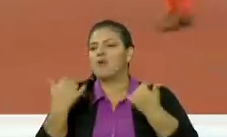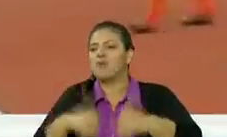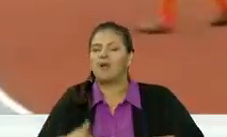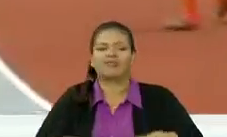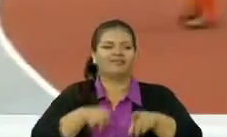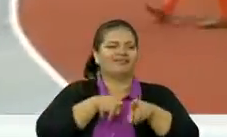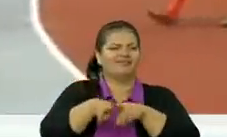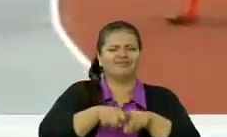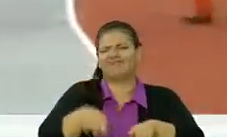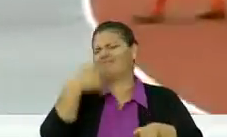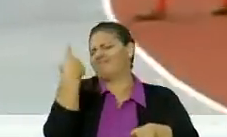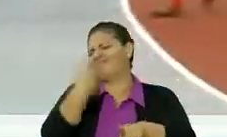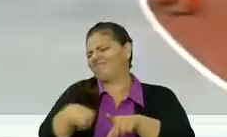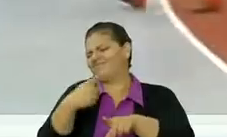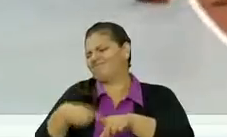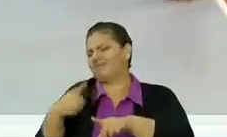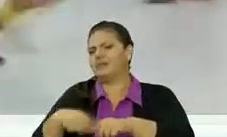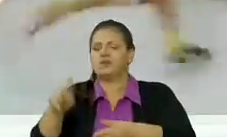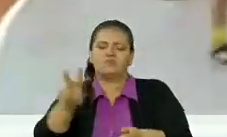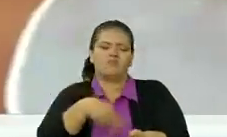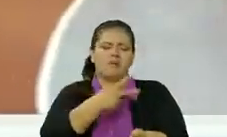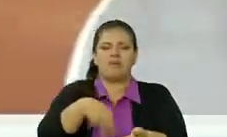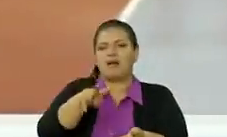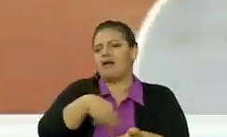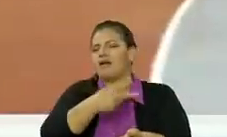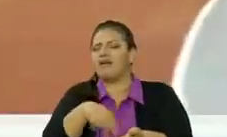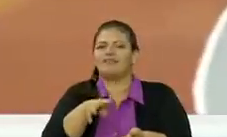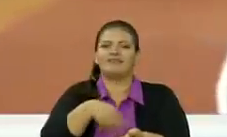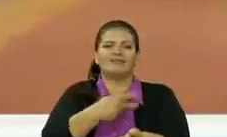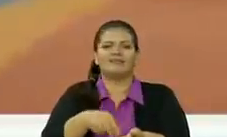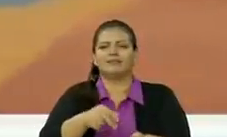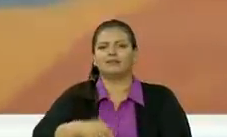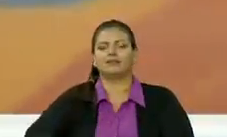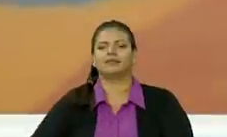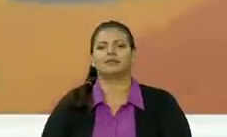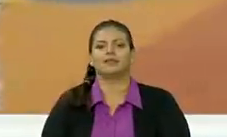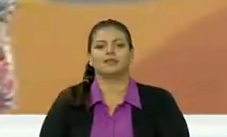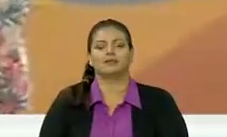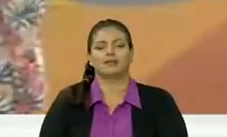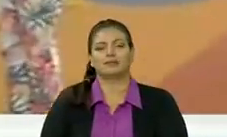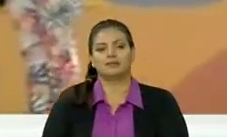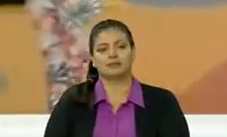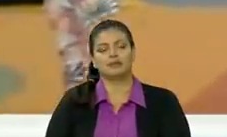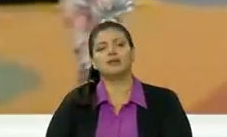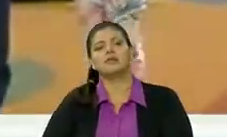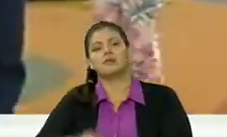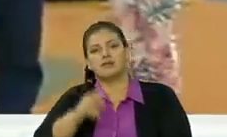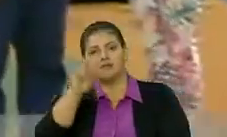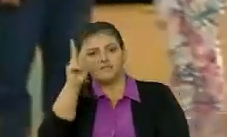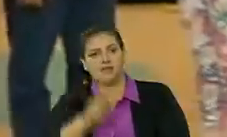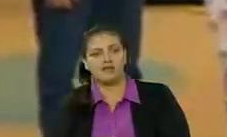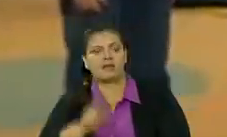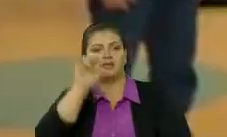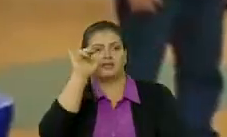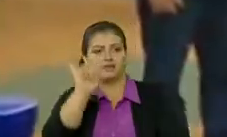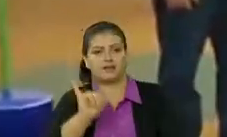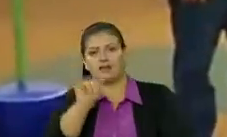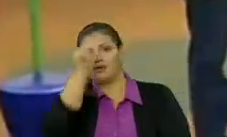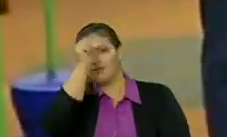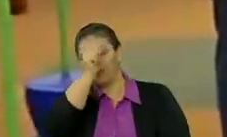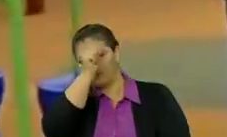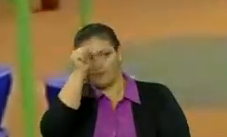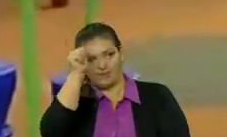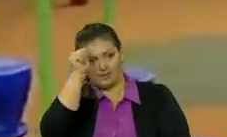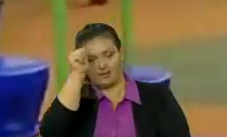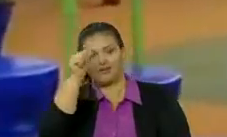los chicos, música para celebrar el Día del Niño, así es. ¿Hasta cuándo? ¿El fin de semana, viernes, sábado? También mañana, y el fin de semana tendremos activaciones para